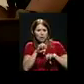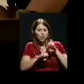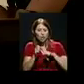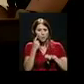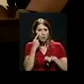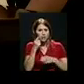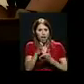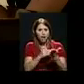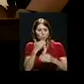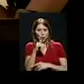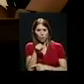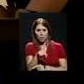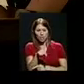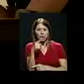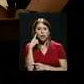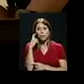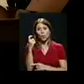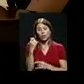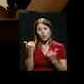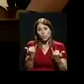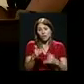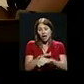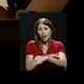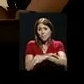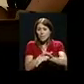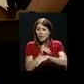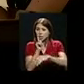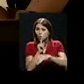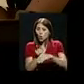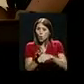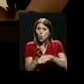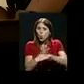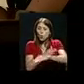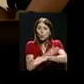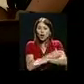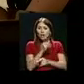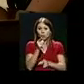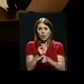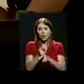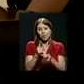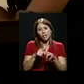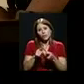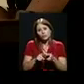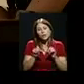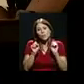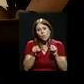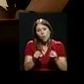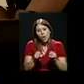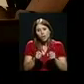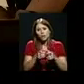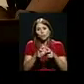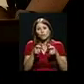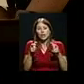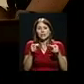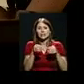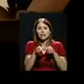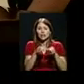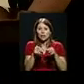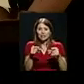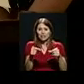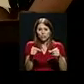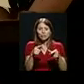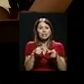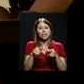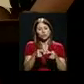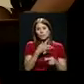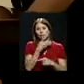algo malo ahí verdad porque como la piel ya no regenera adecuadamente Es probable que puedan crecer células cancerosas Entonces